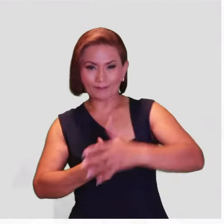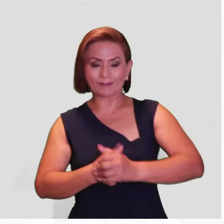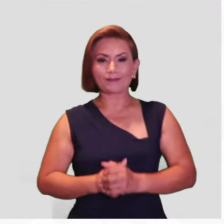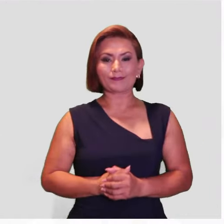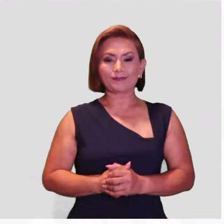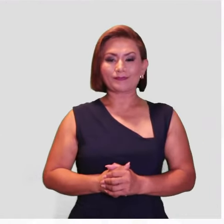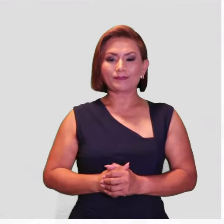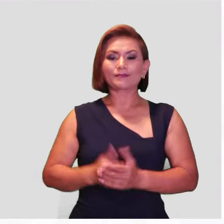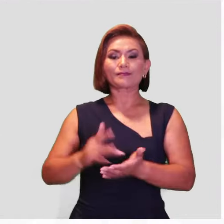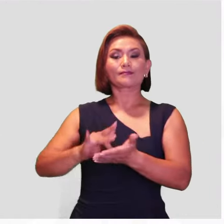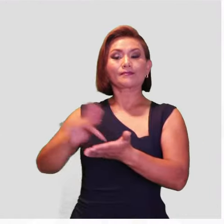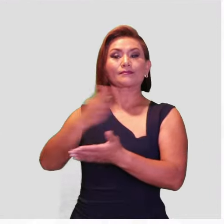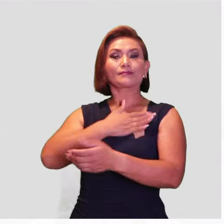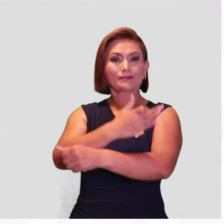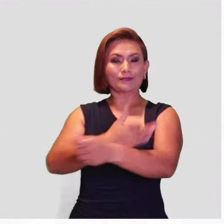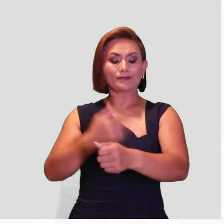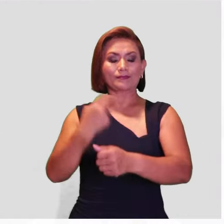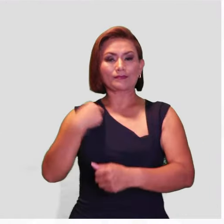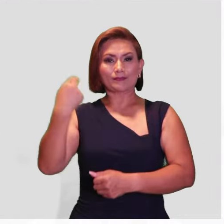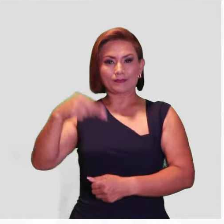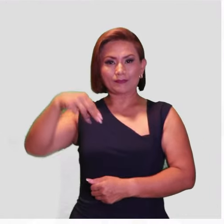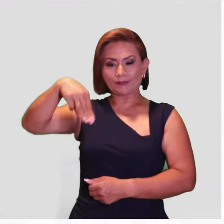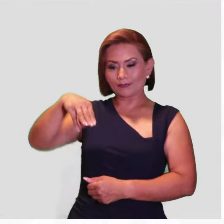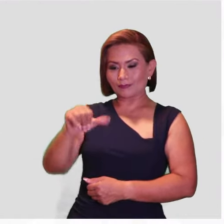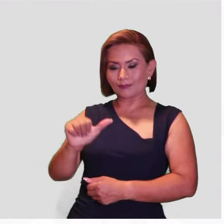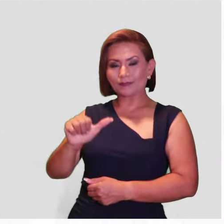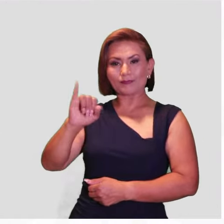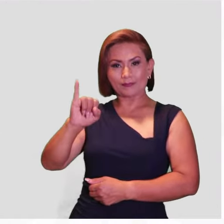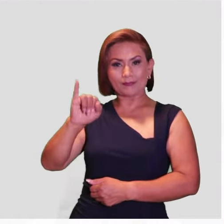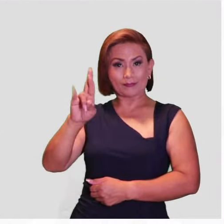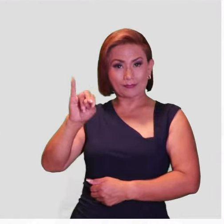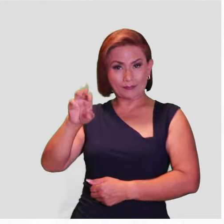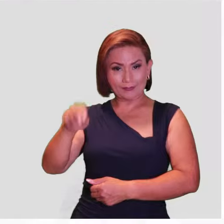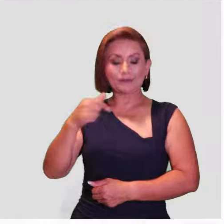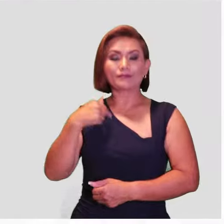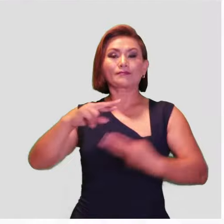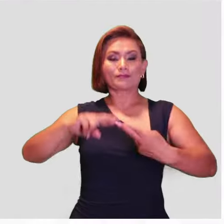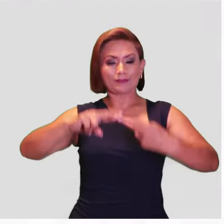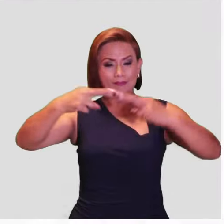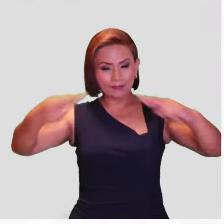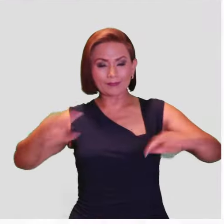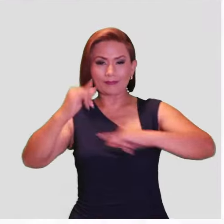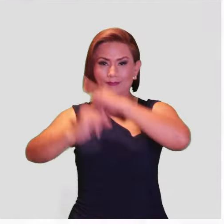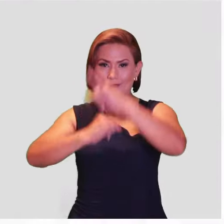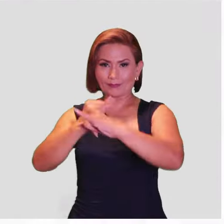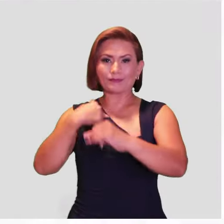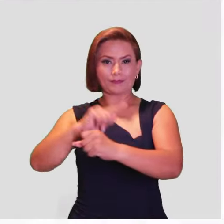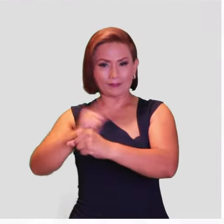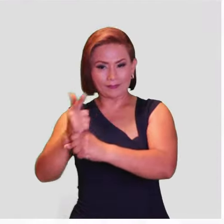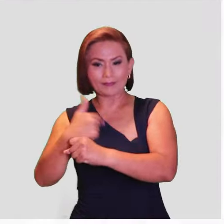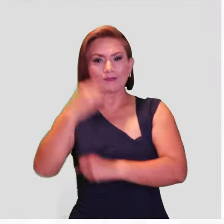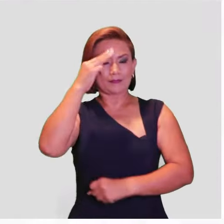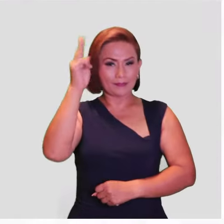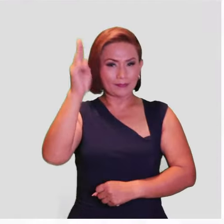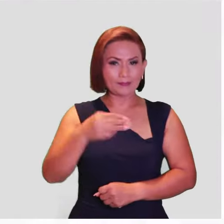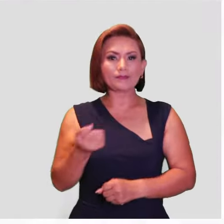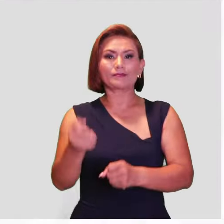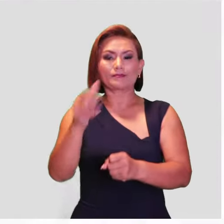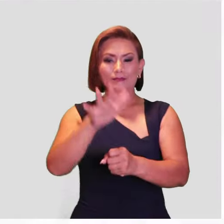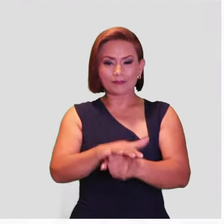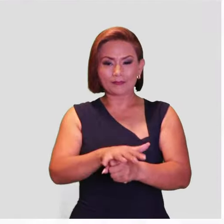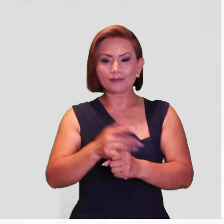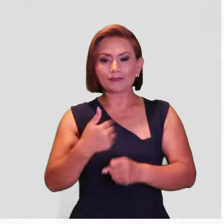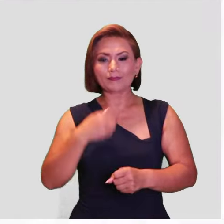Gracias, buenas tardes. Yo soy Miriam Gómez Anaya, licenciada en Relaciones Comerciales Internacionales. Tengo una maestría en Administración